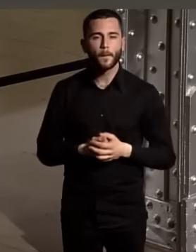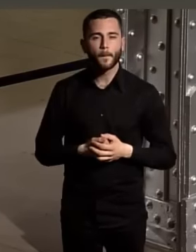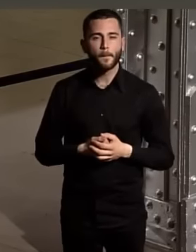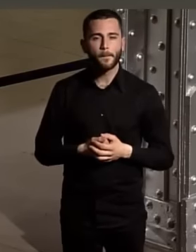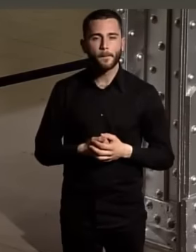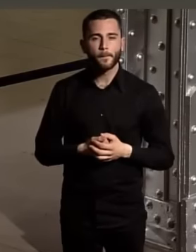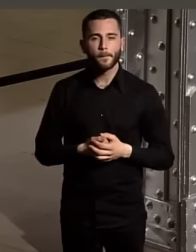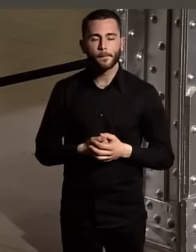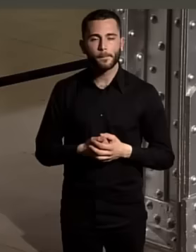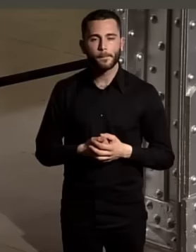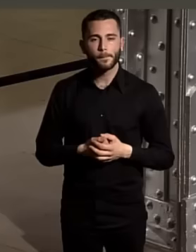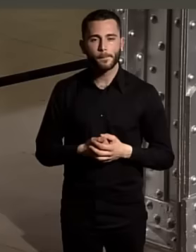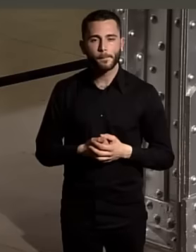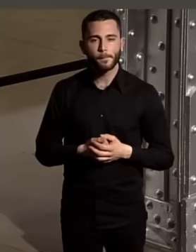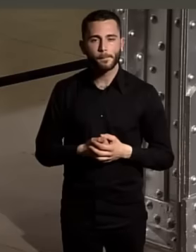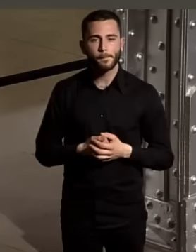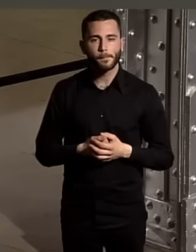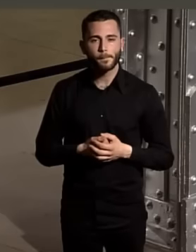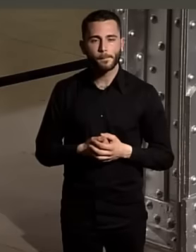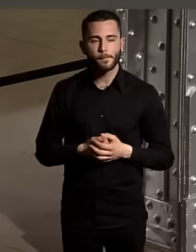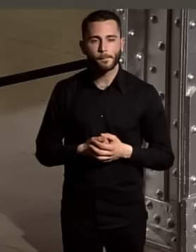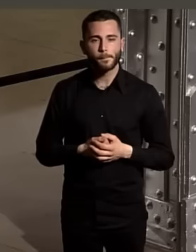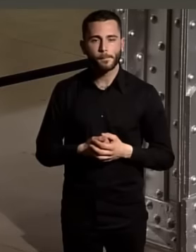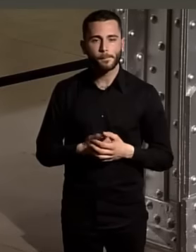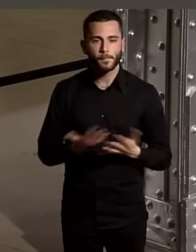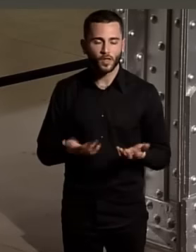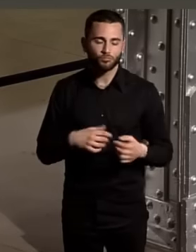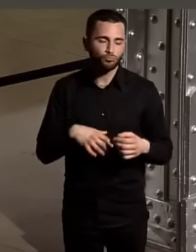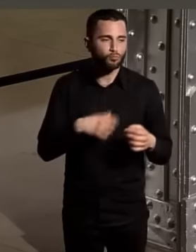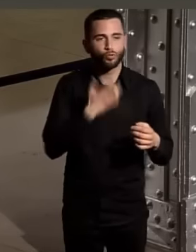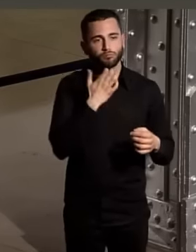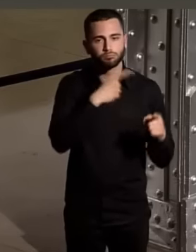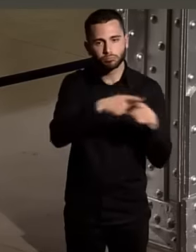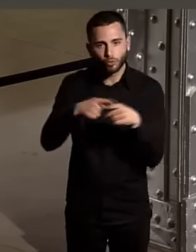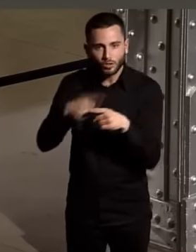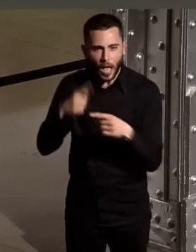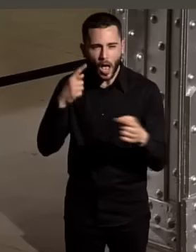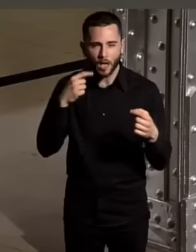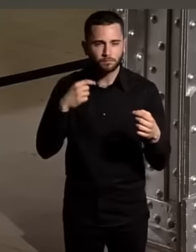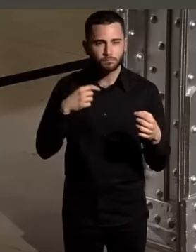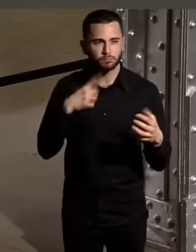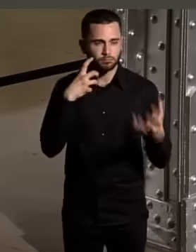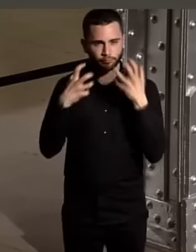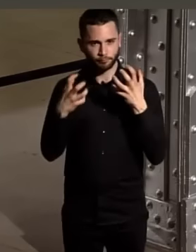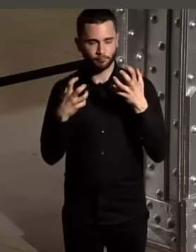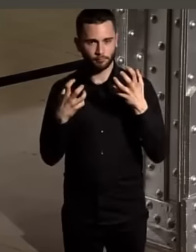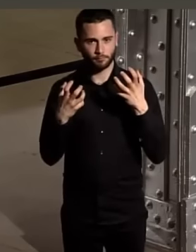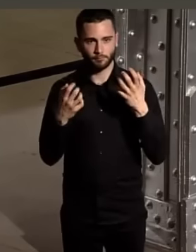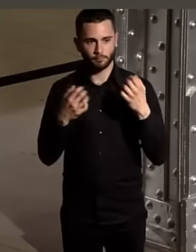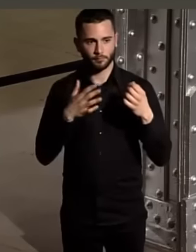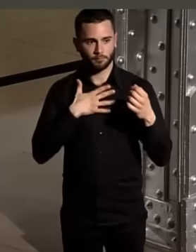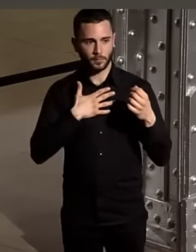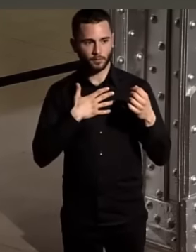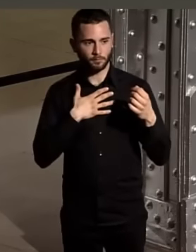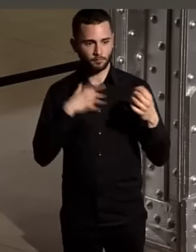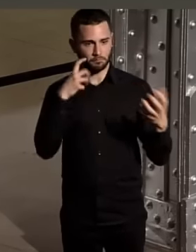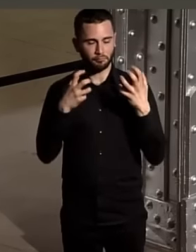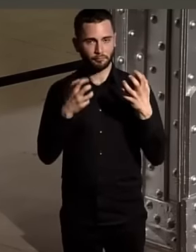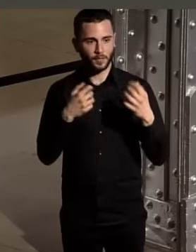de ir intercalando en el como cosas muy llamativas en el mensaje y había una cosa que me llamó la atención que era para los escritores